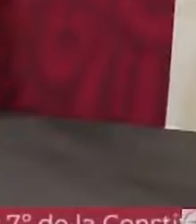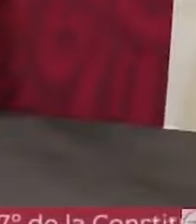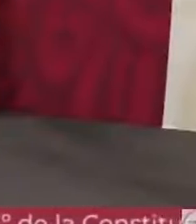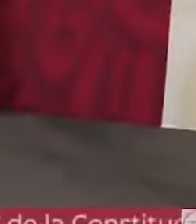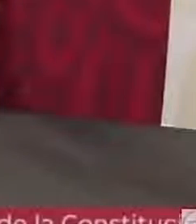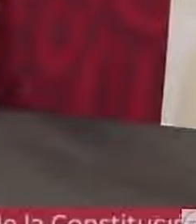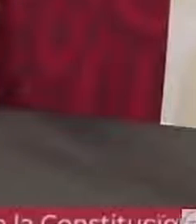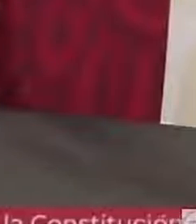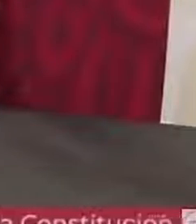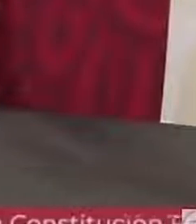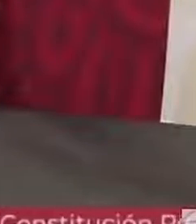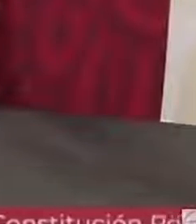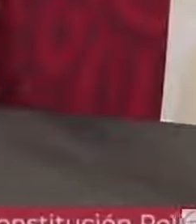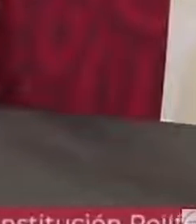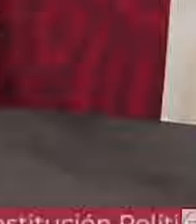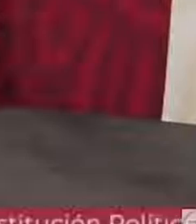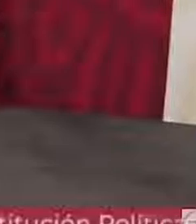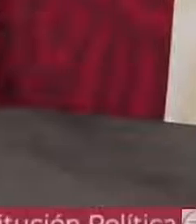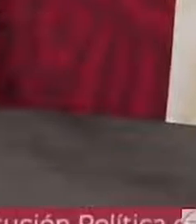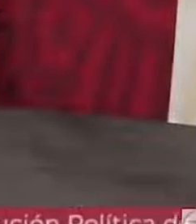Porque